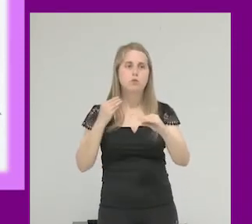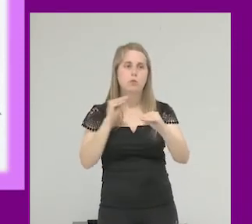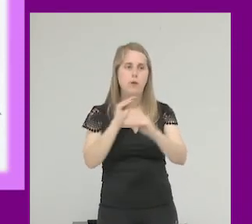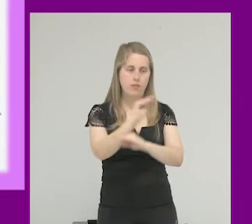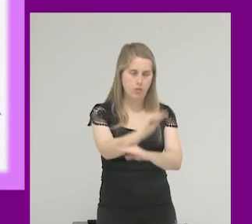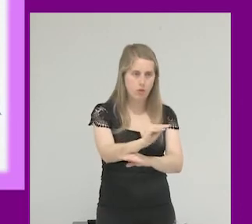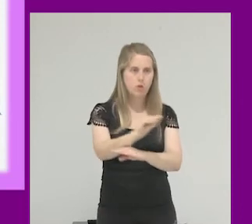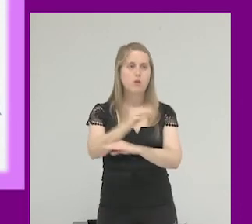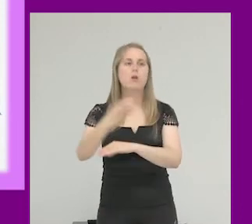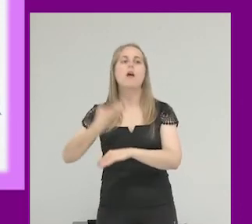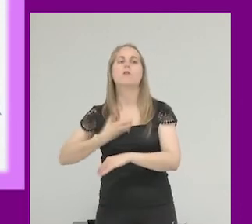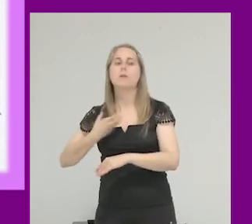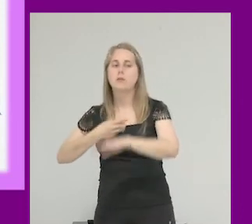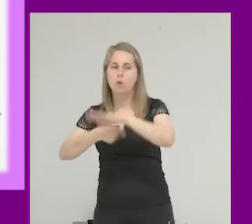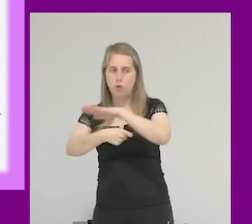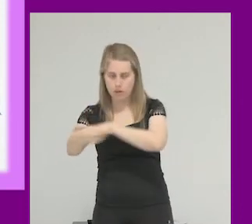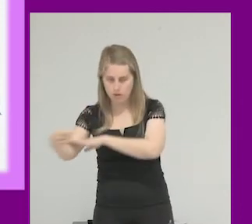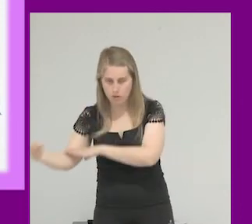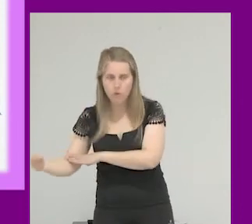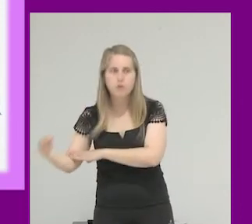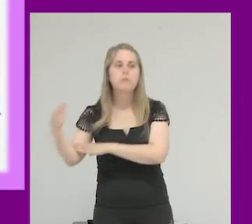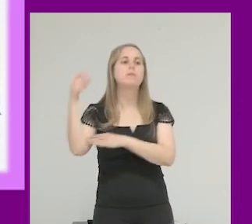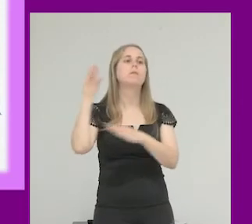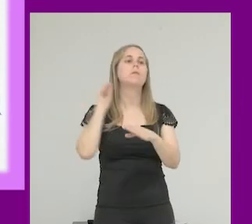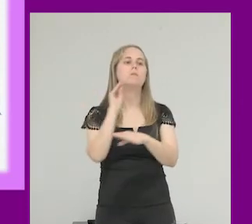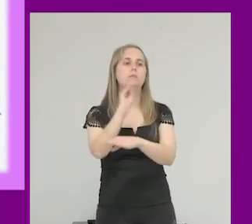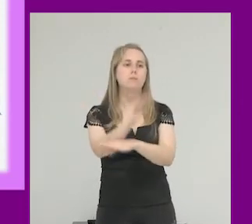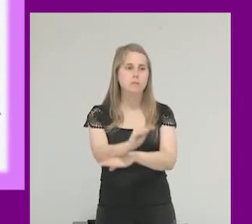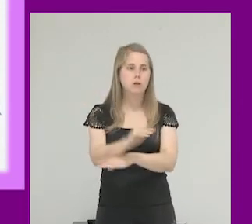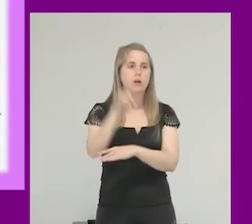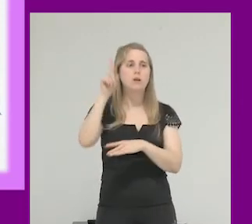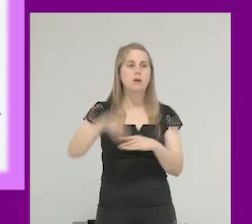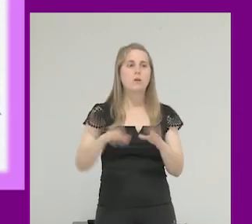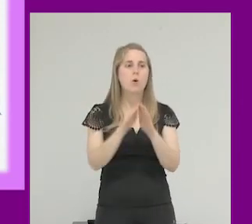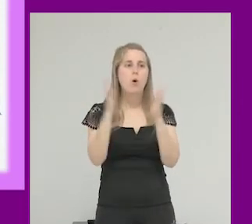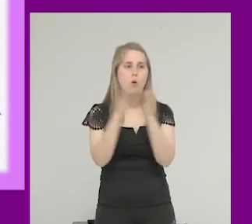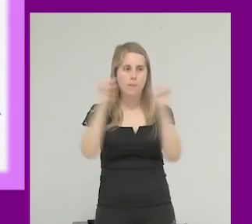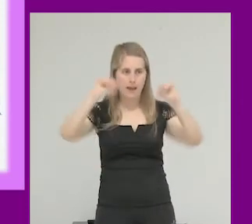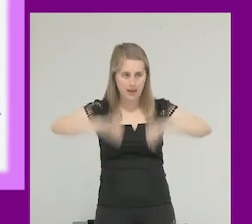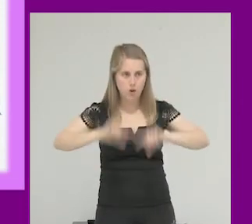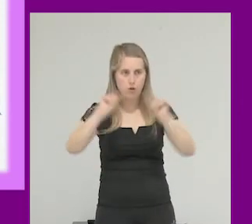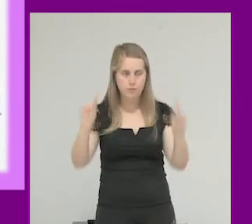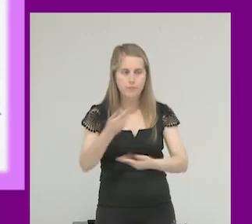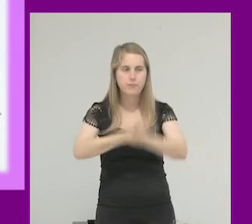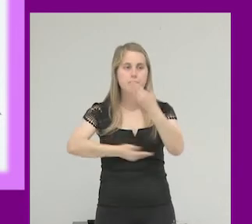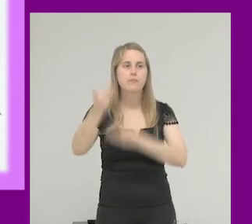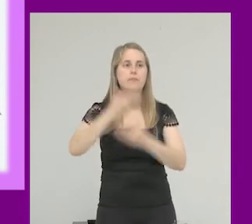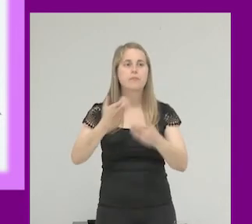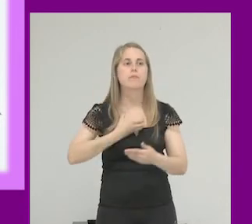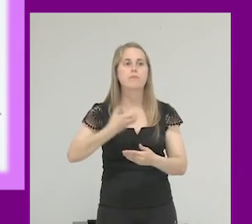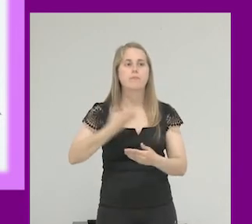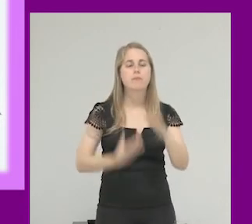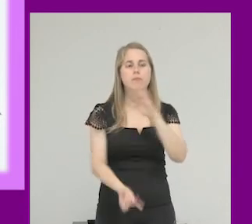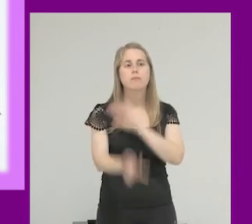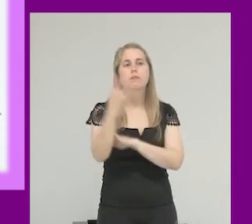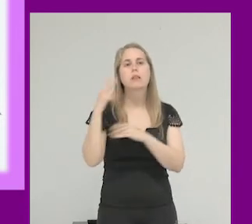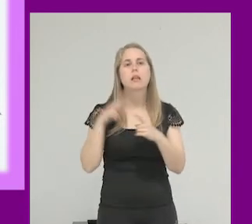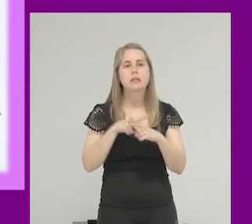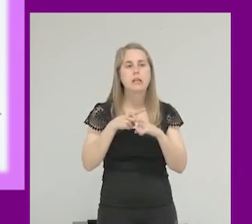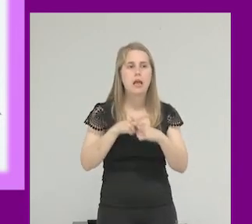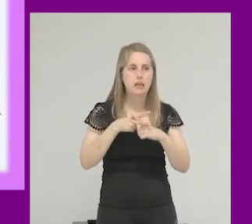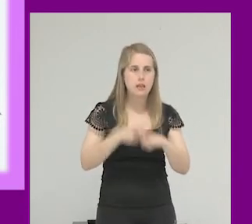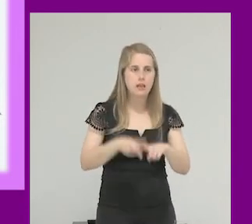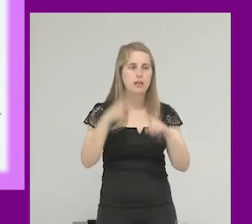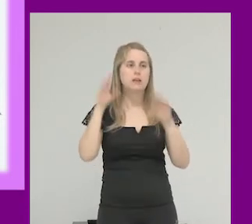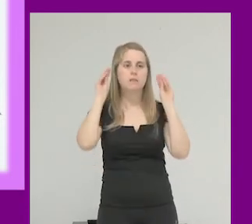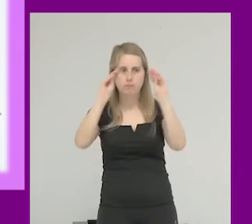del Ayuntamiento de Gasteiz y posteriormente, con un convenio de colaboración con el Ayuntamiento, impartieron talleres en los centros